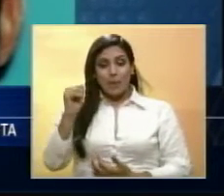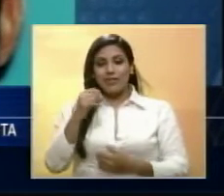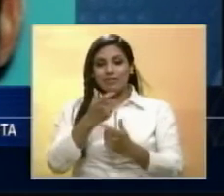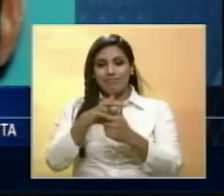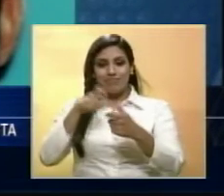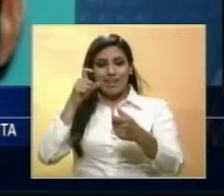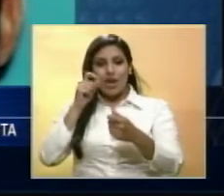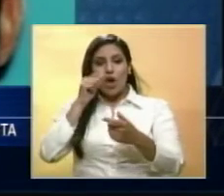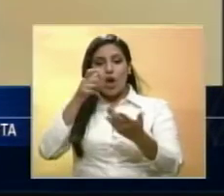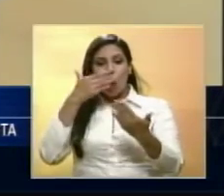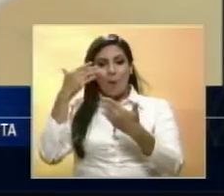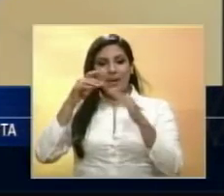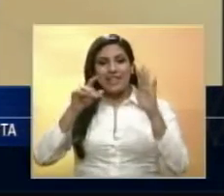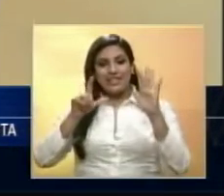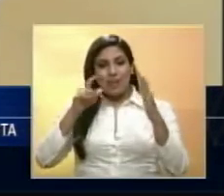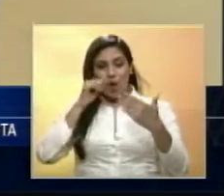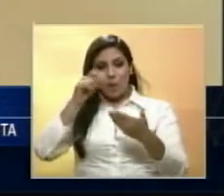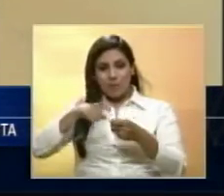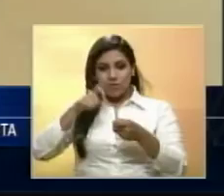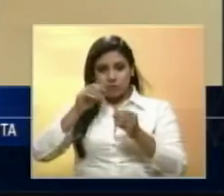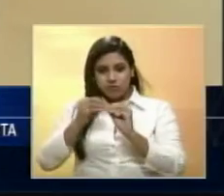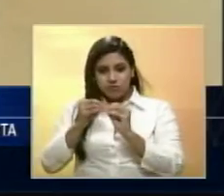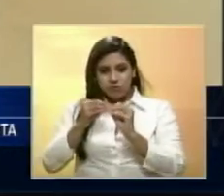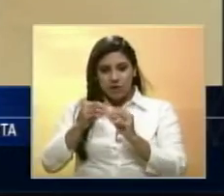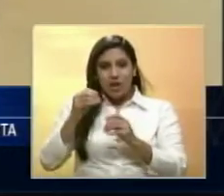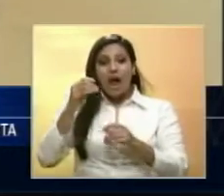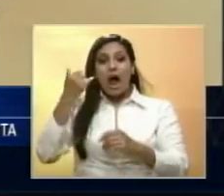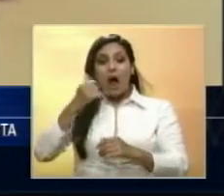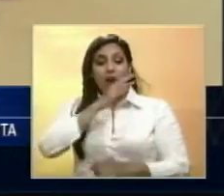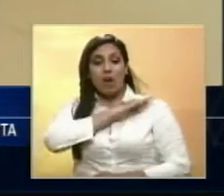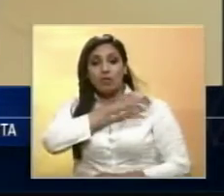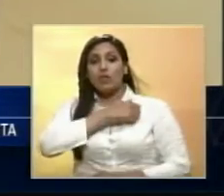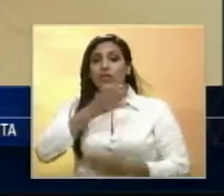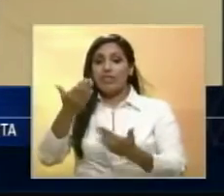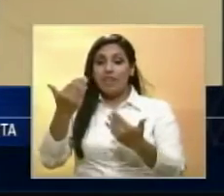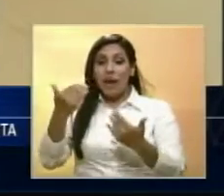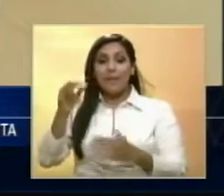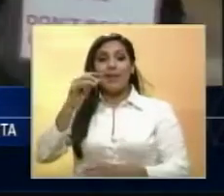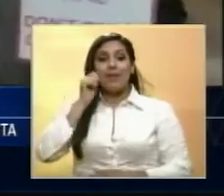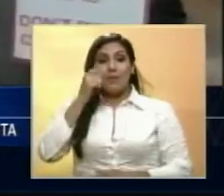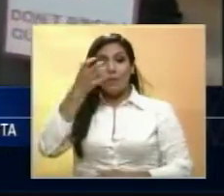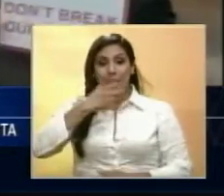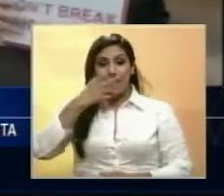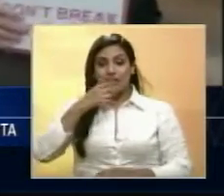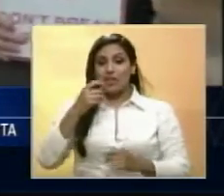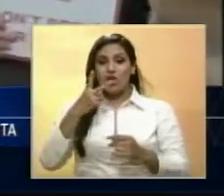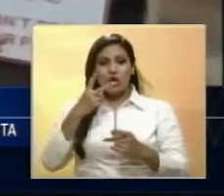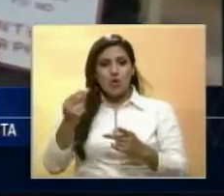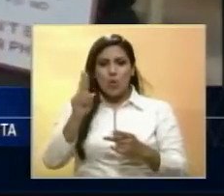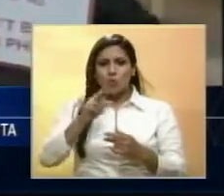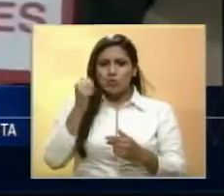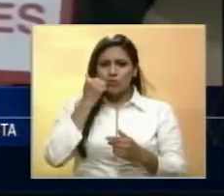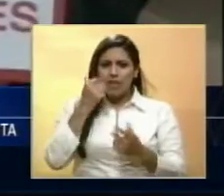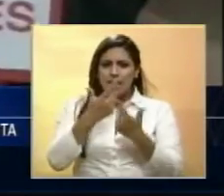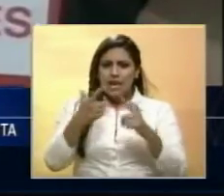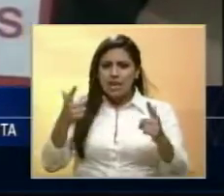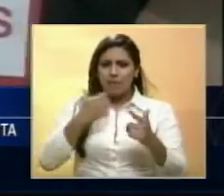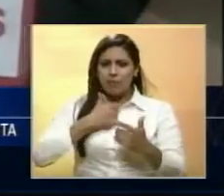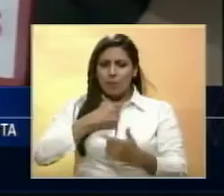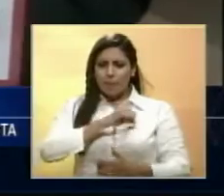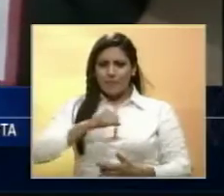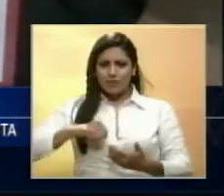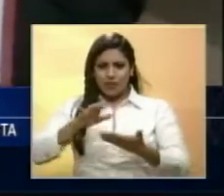desbloqueo del aparato de Syed Farooq, algo que las autoridades habían exigido a la compañía sin éxito. Pese a las acciones del